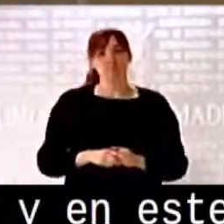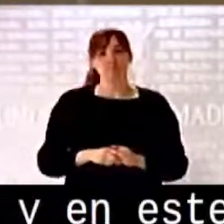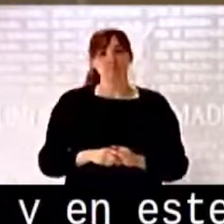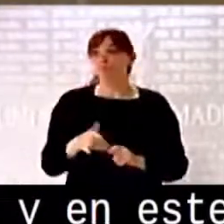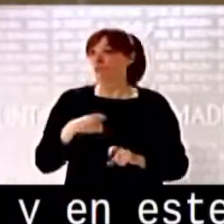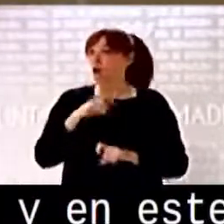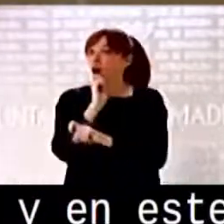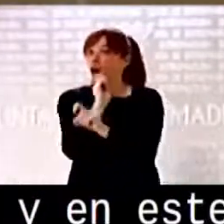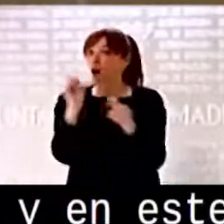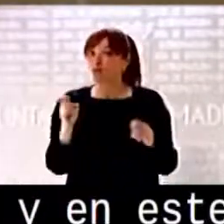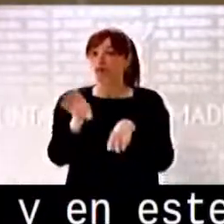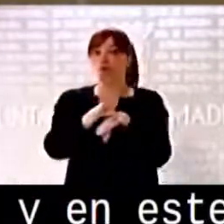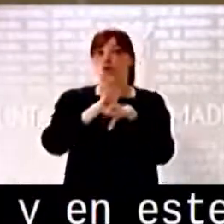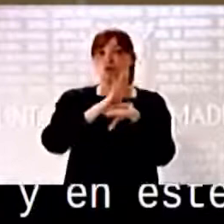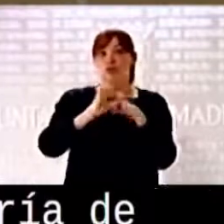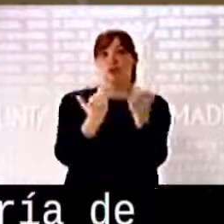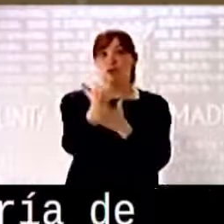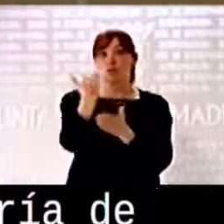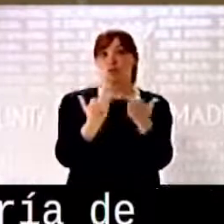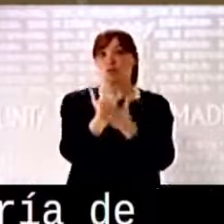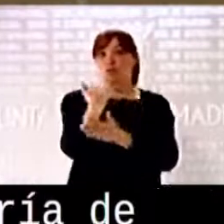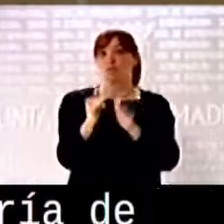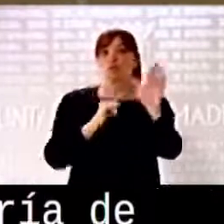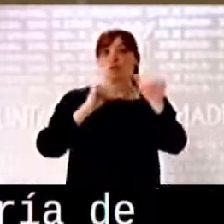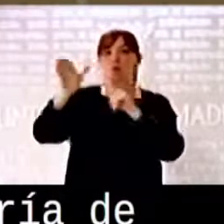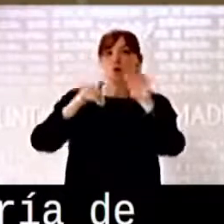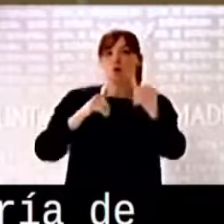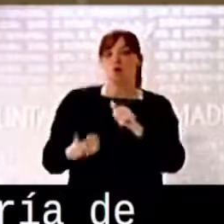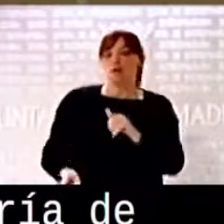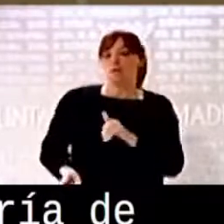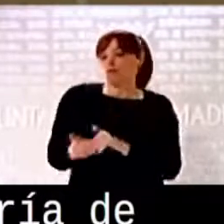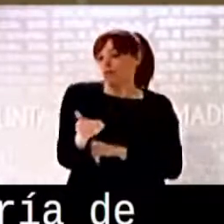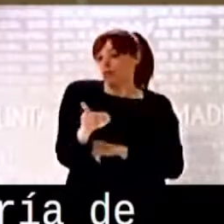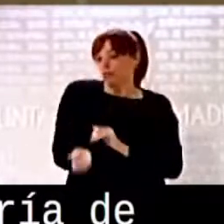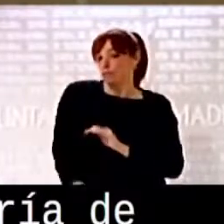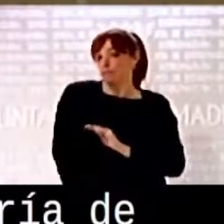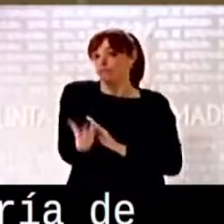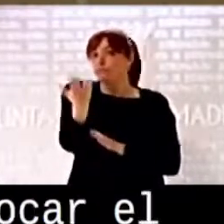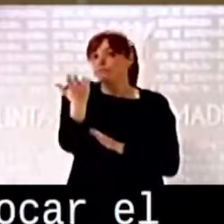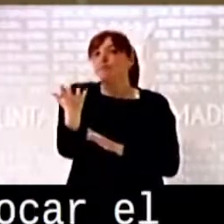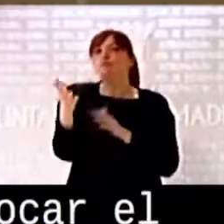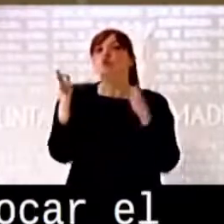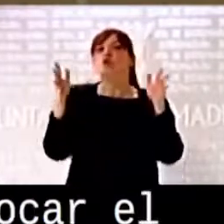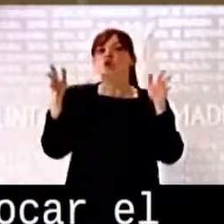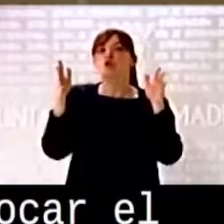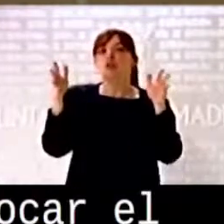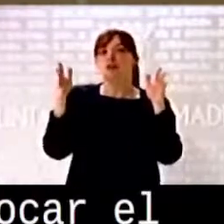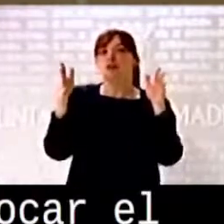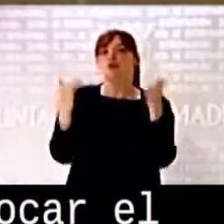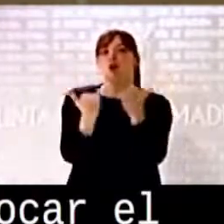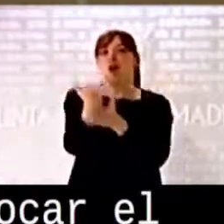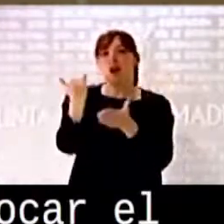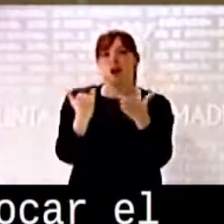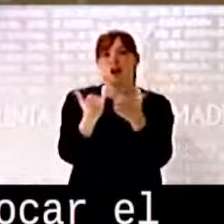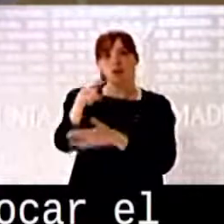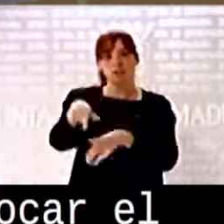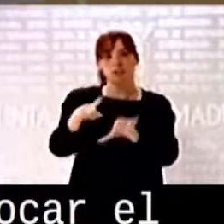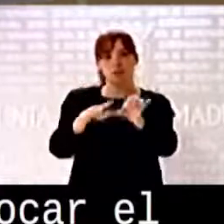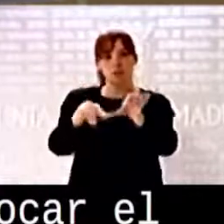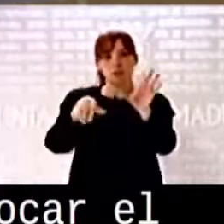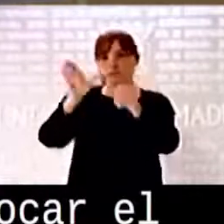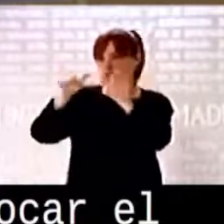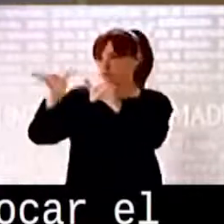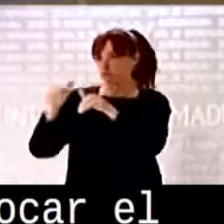les anuncio que la Consejería de Agricultura va a convocar el Consejo Asesor Agrario de